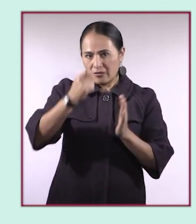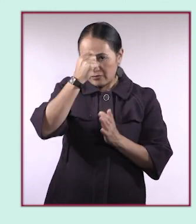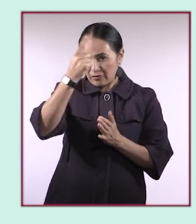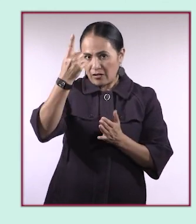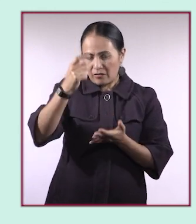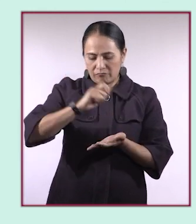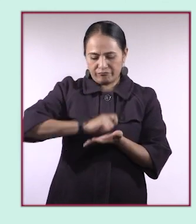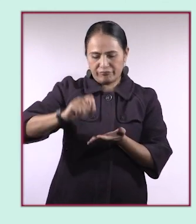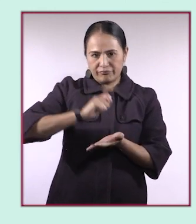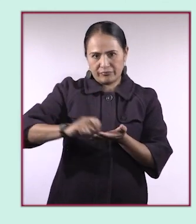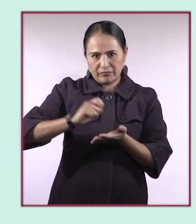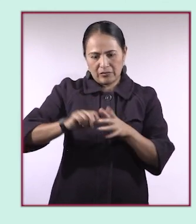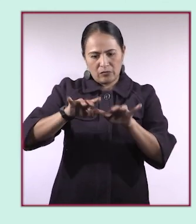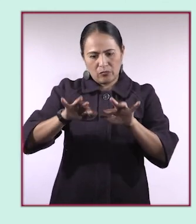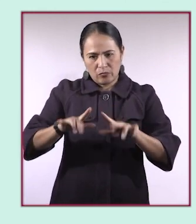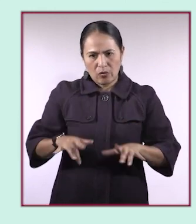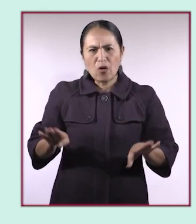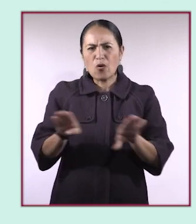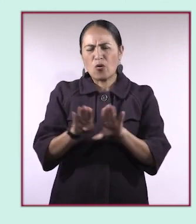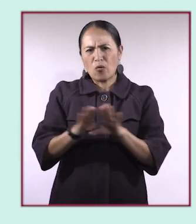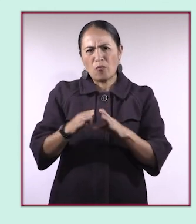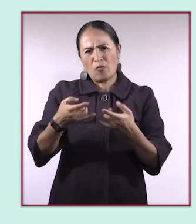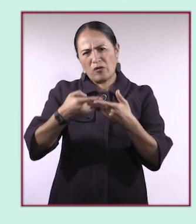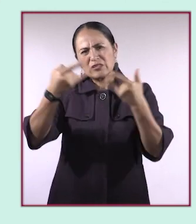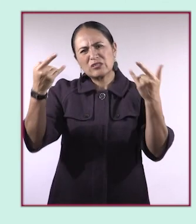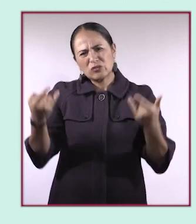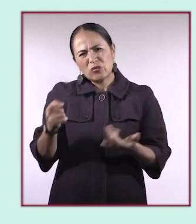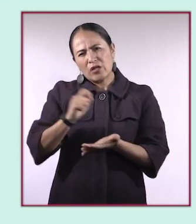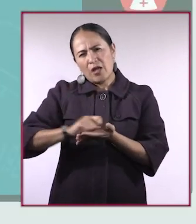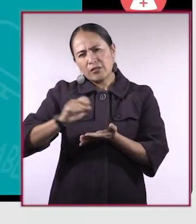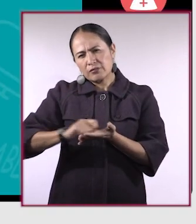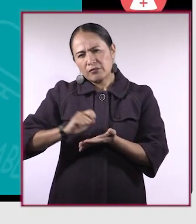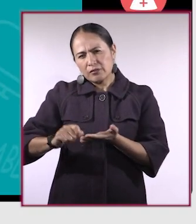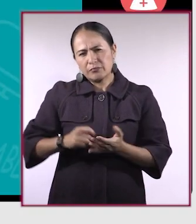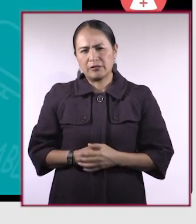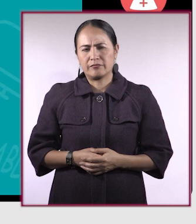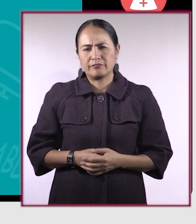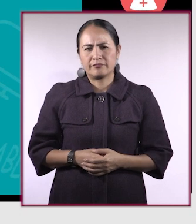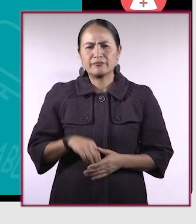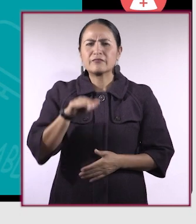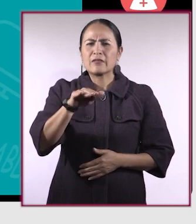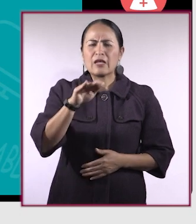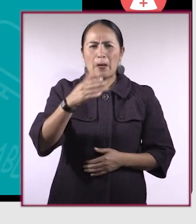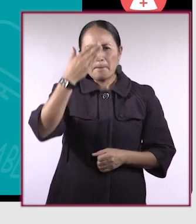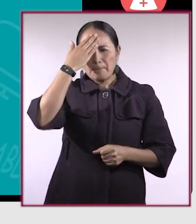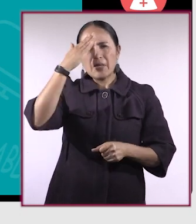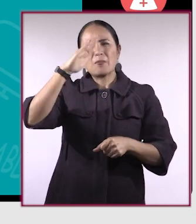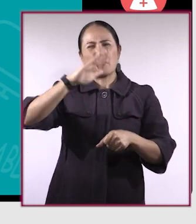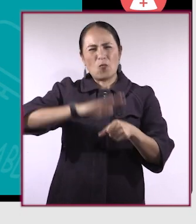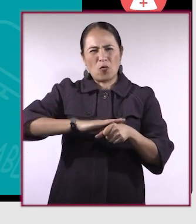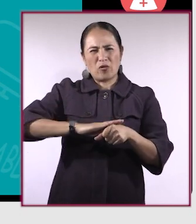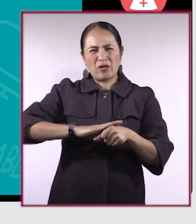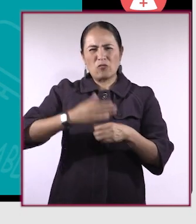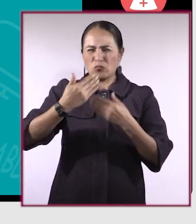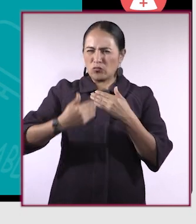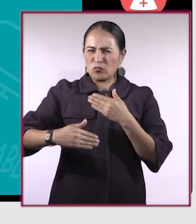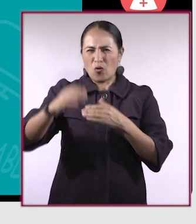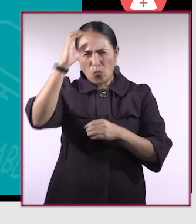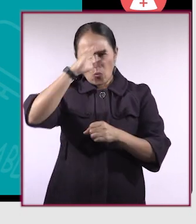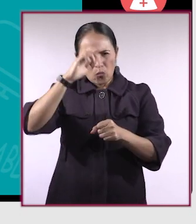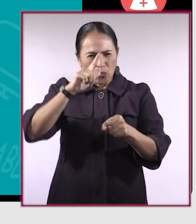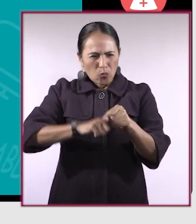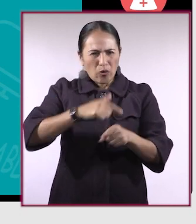Taller, creación literaria. ¿Cómo escribir una leyenda? Maestro, ¿cuál es la importancia de procurar la memoria histórica de